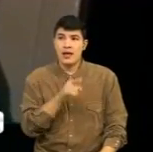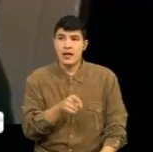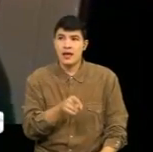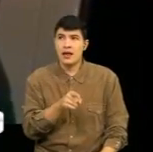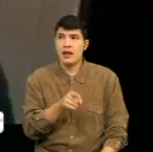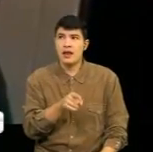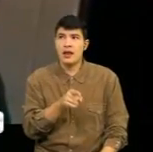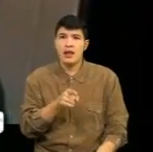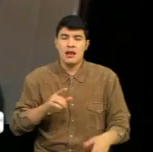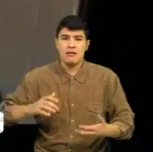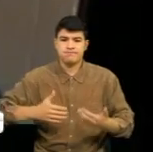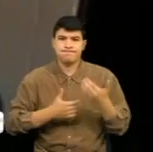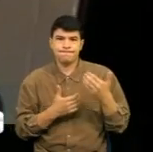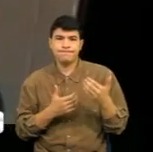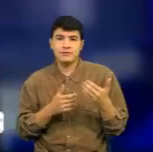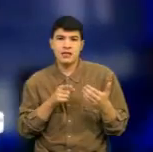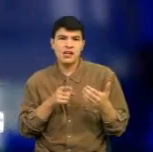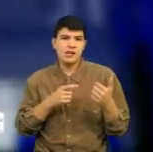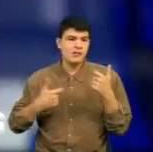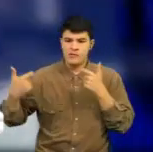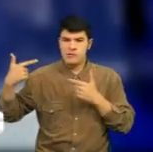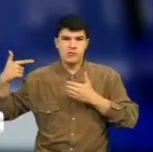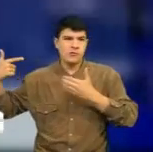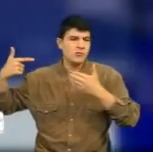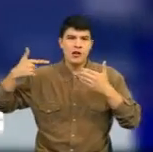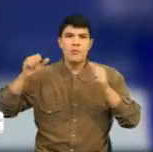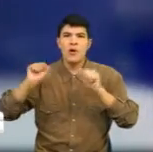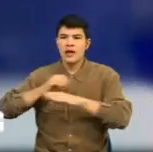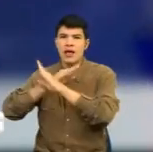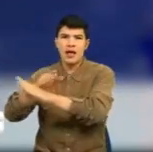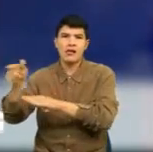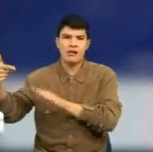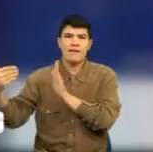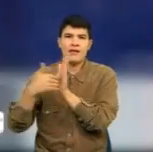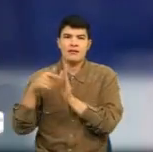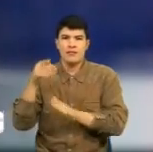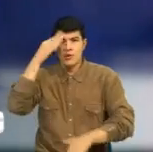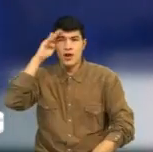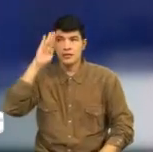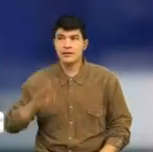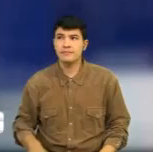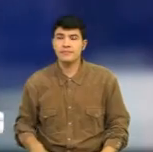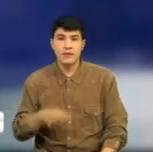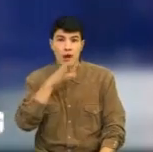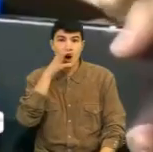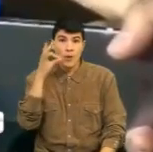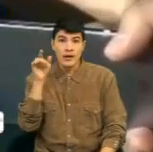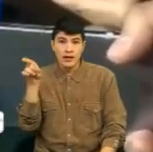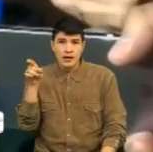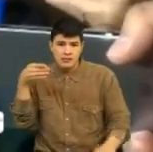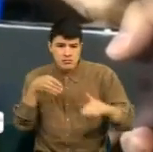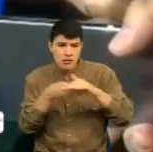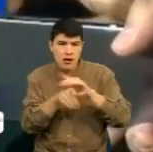los disparos que le hizo a quemarropa como su rehén para tratar de eludir el accionar policial. Ingresa a uno de los establecimientos